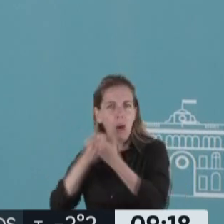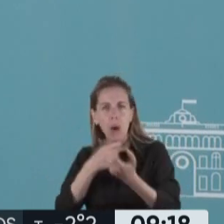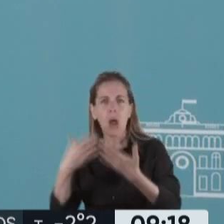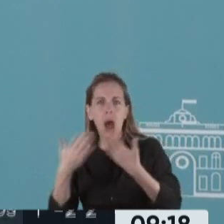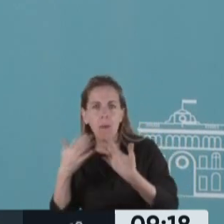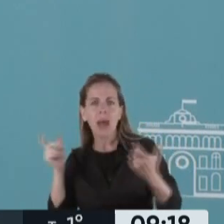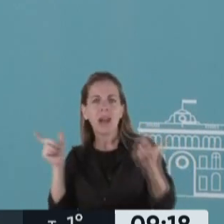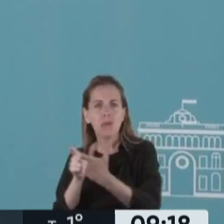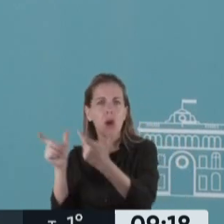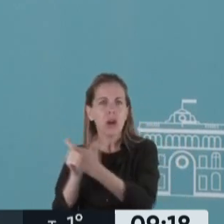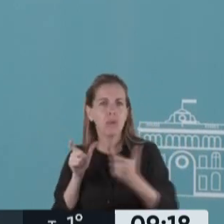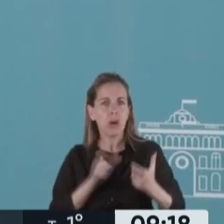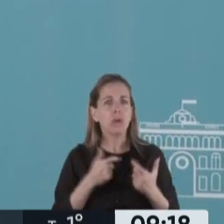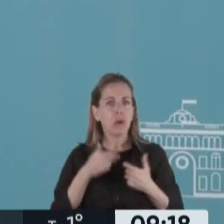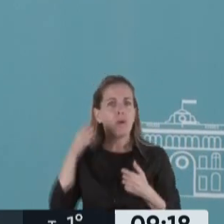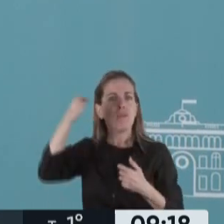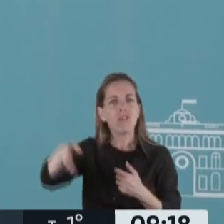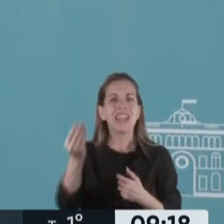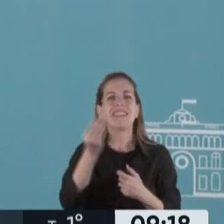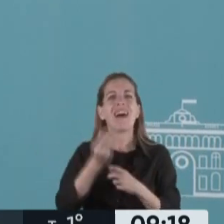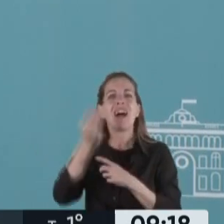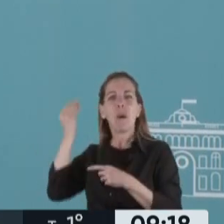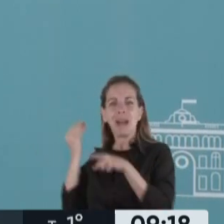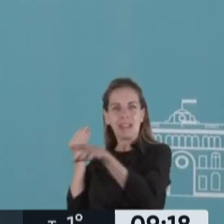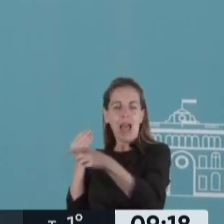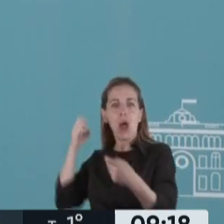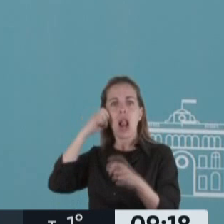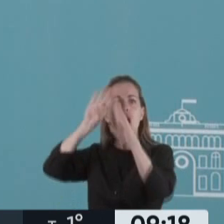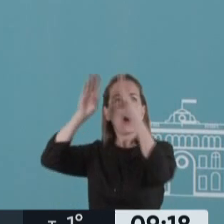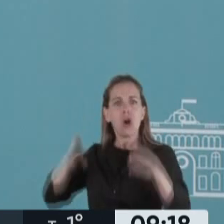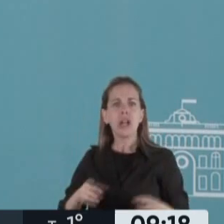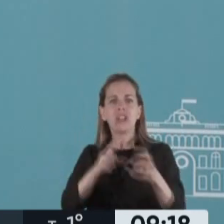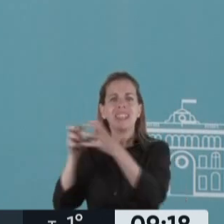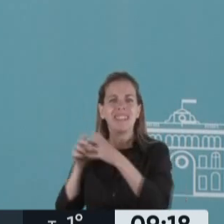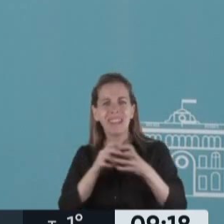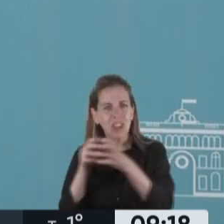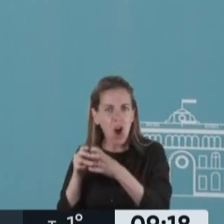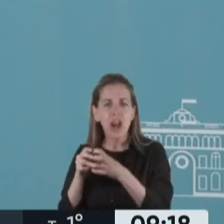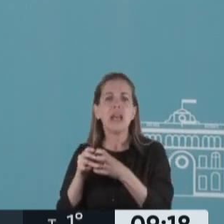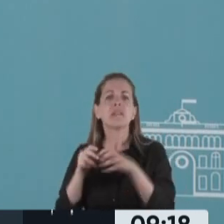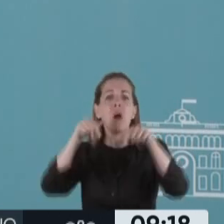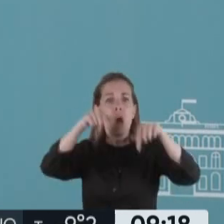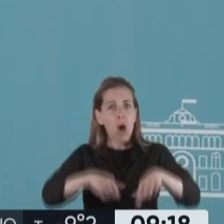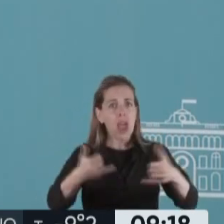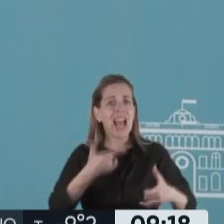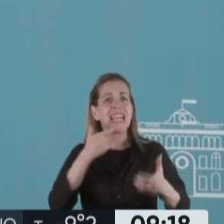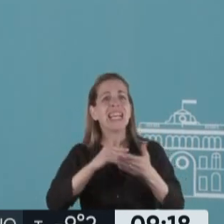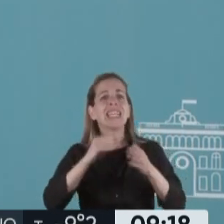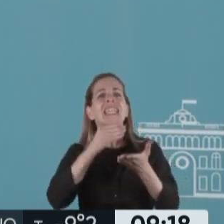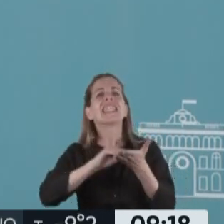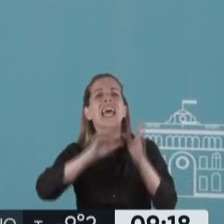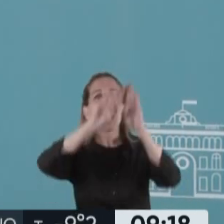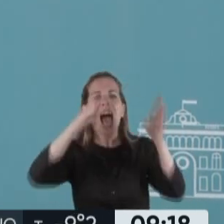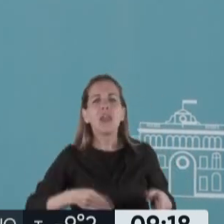adelante buscando, yo estuve el sábado en la sesión en el Congreso en el que estuvieron todas las fuerzas políticas, hoy en la sesión en el Senado, el ministro